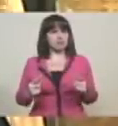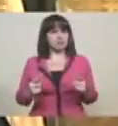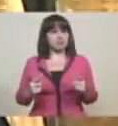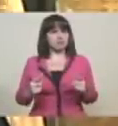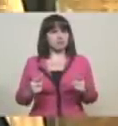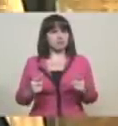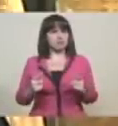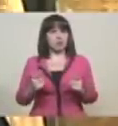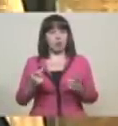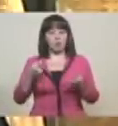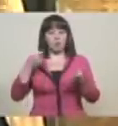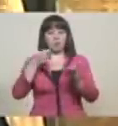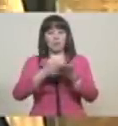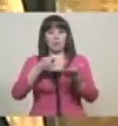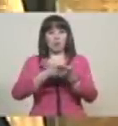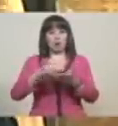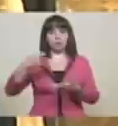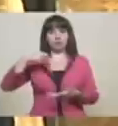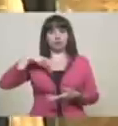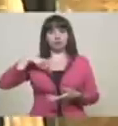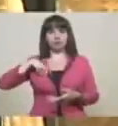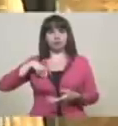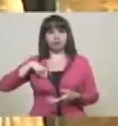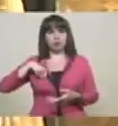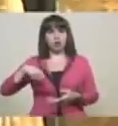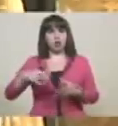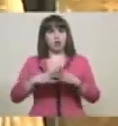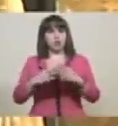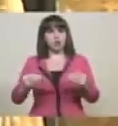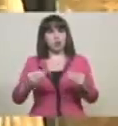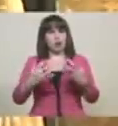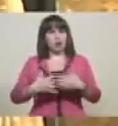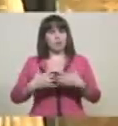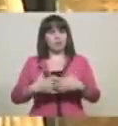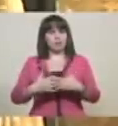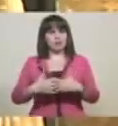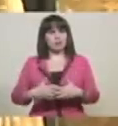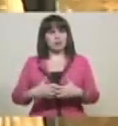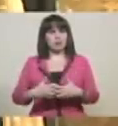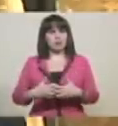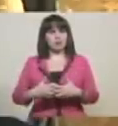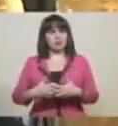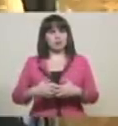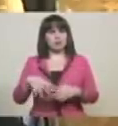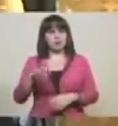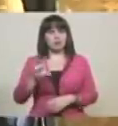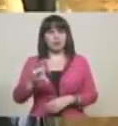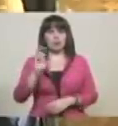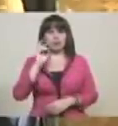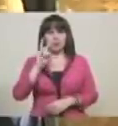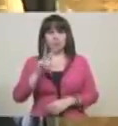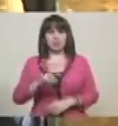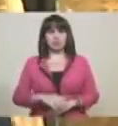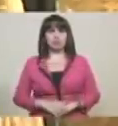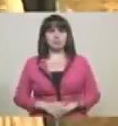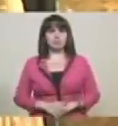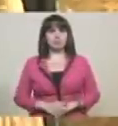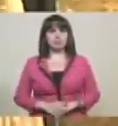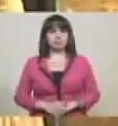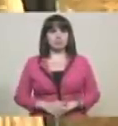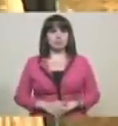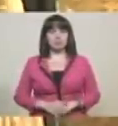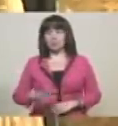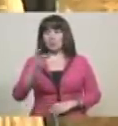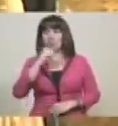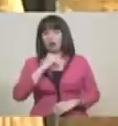de la nómina salarial de toda la pequeña y mediana industria del país, para que no